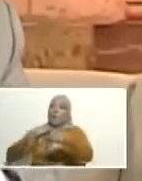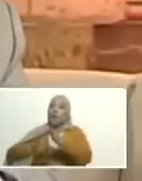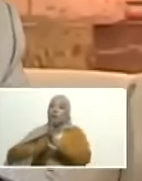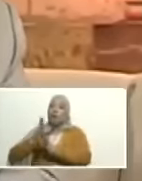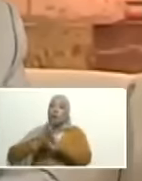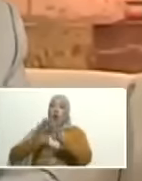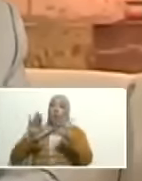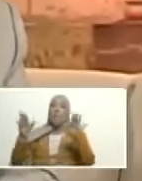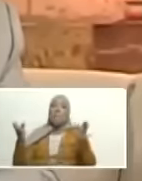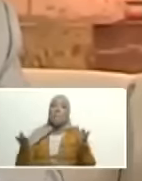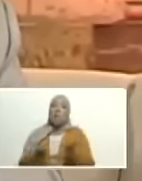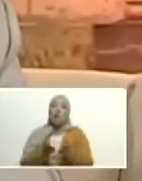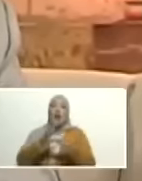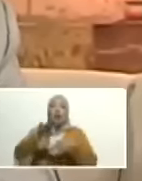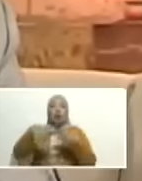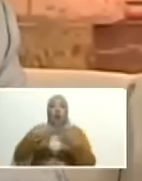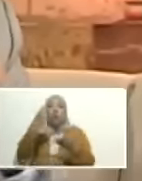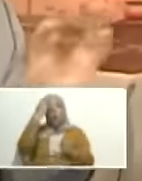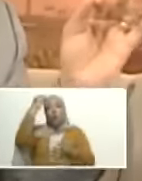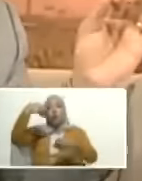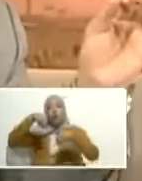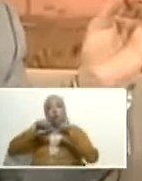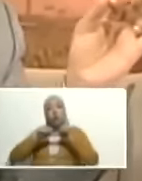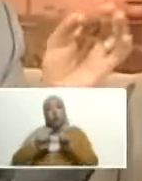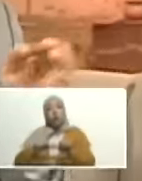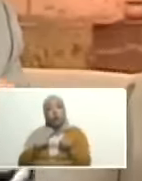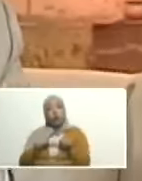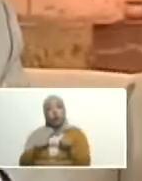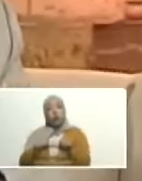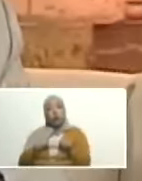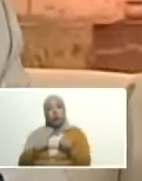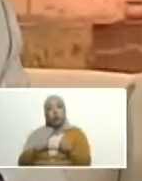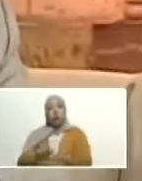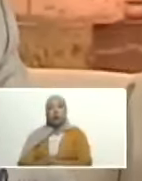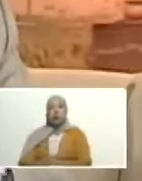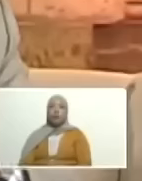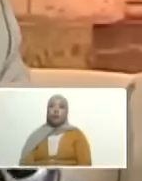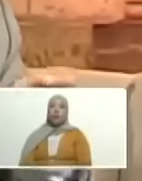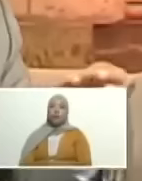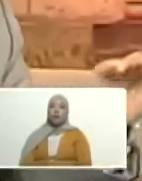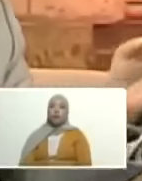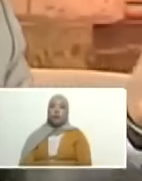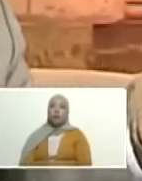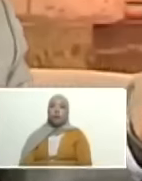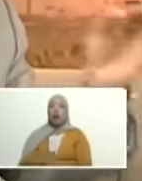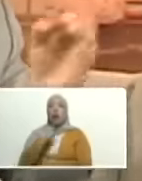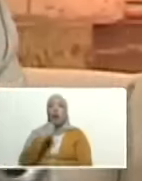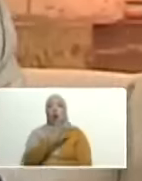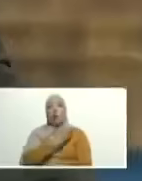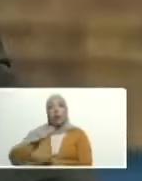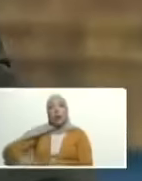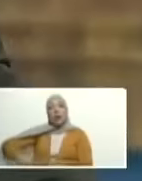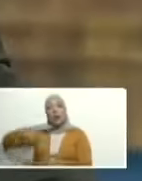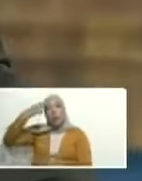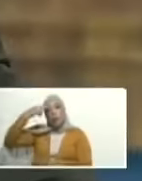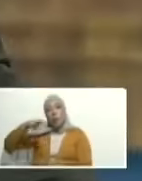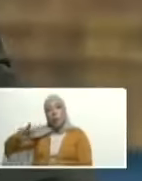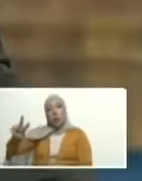mundial con quien uno hable en el mundo. Lo ha dicho el presidente de México, López